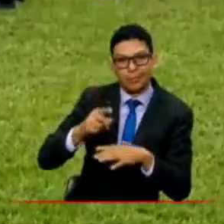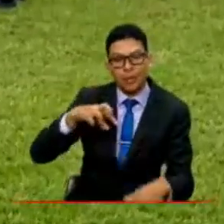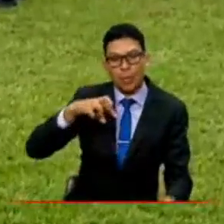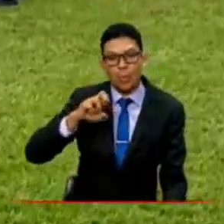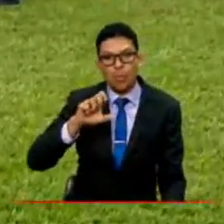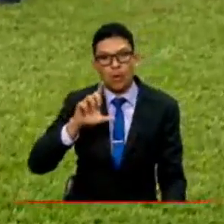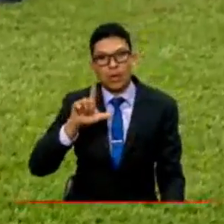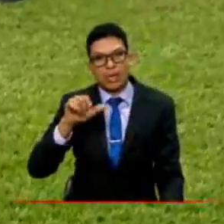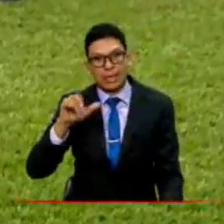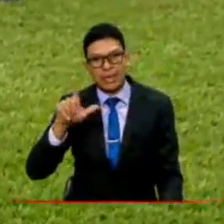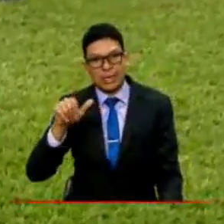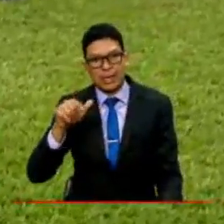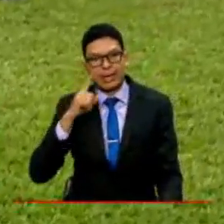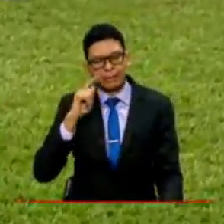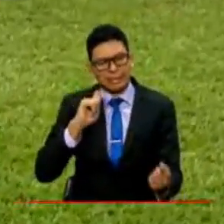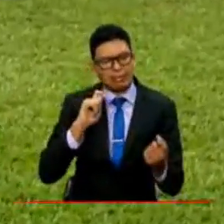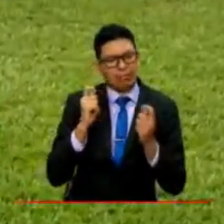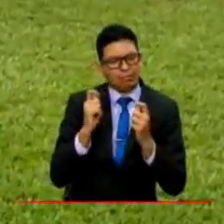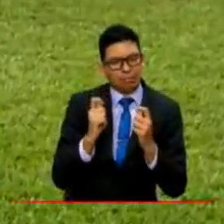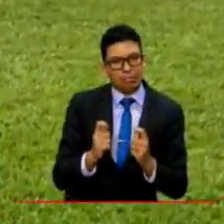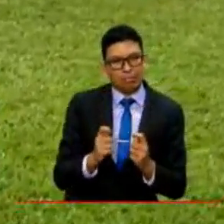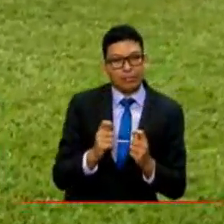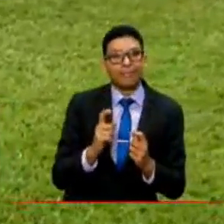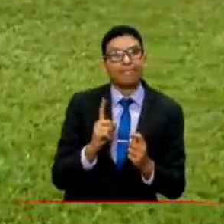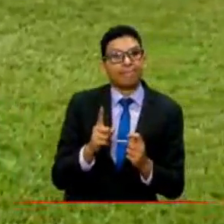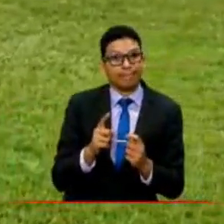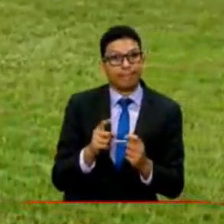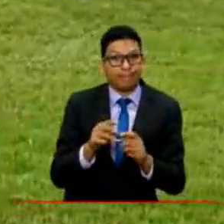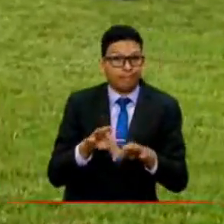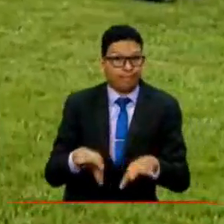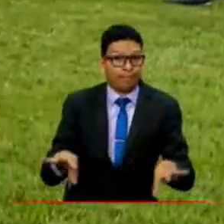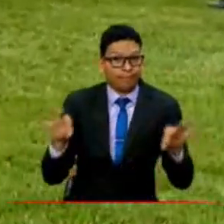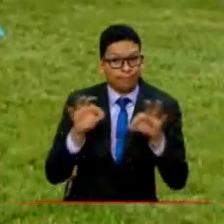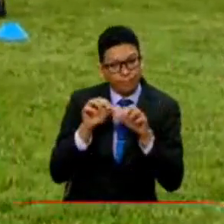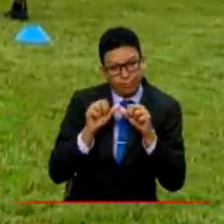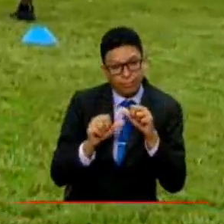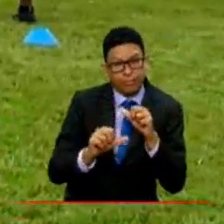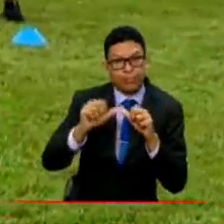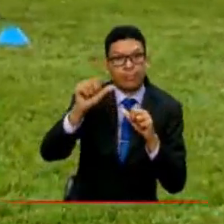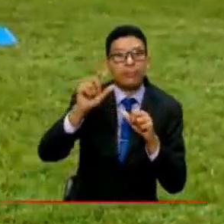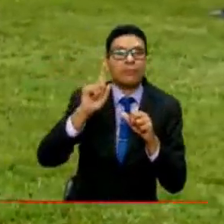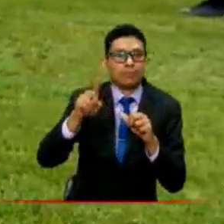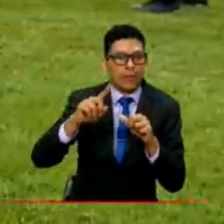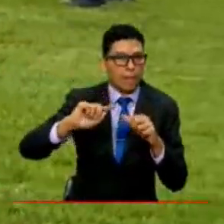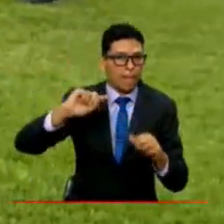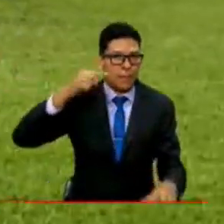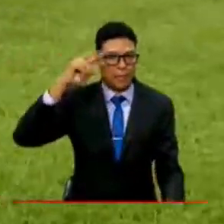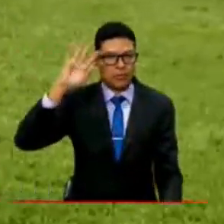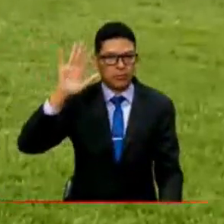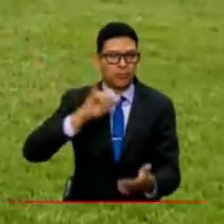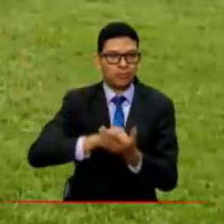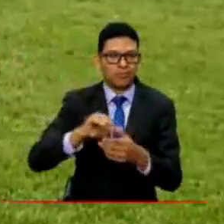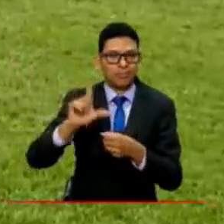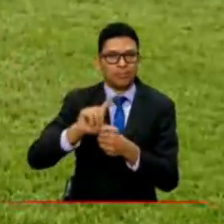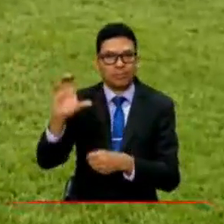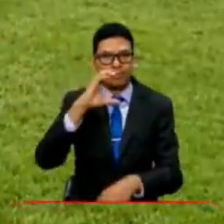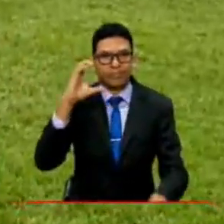escarlata, a reestructurar su esquema en un duelo crucial para mantenerse en los primeros lugares de la Liga Colombiana.